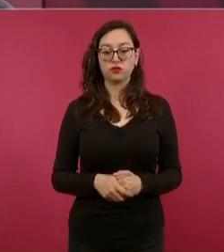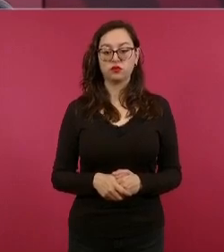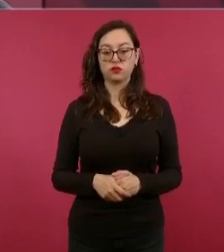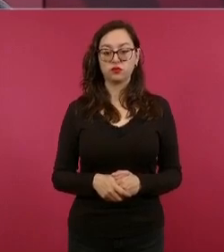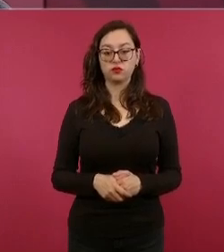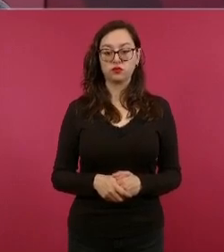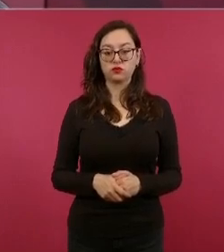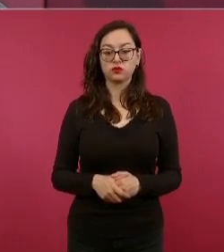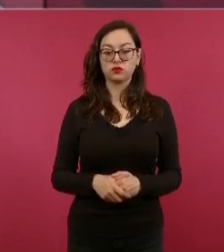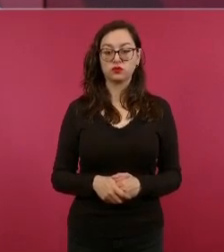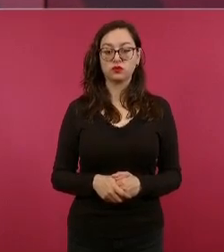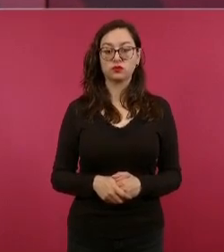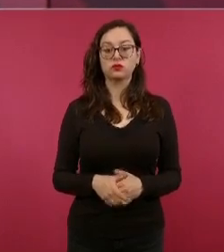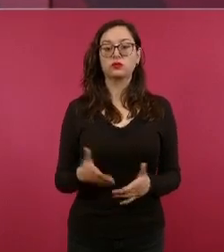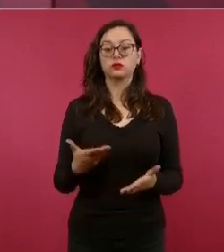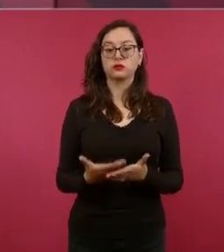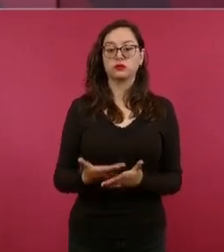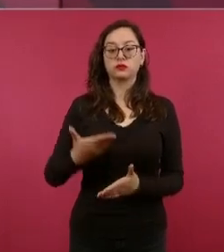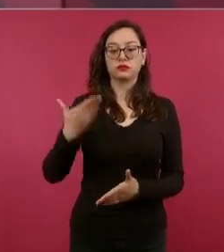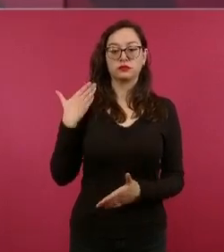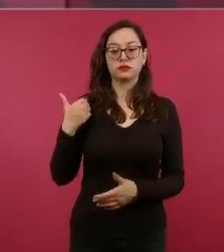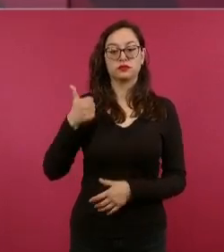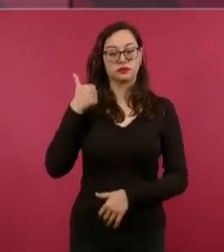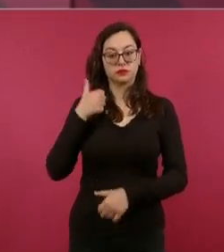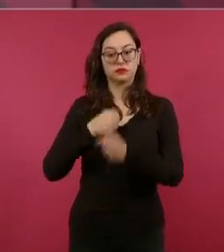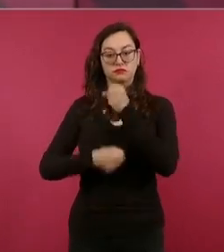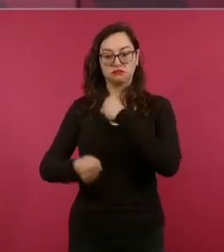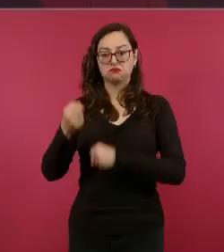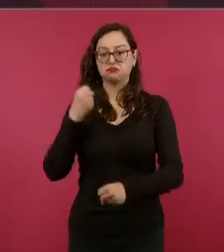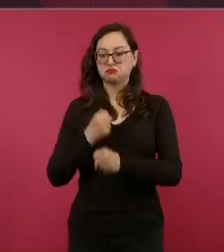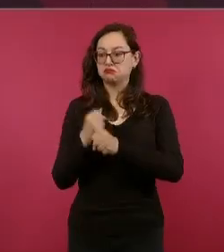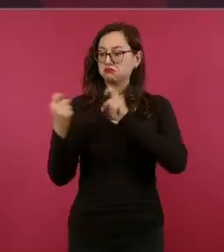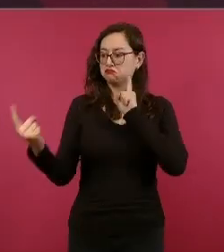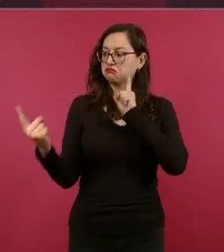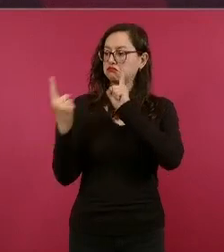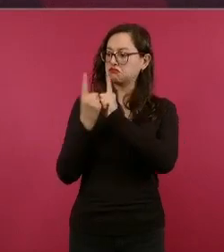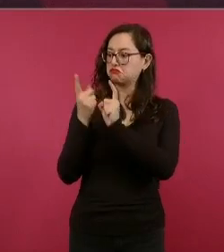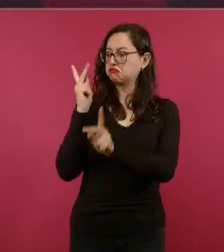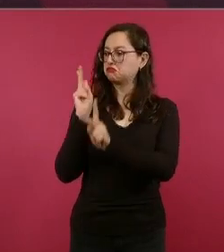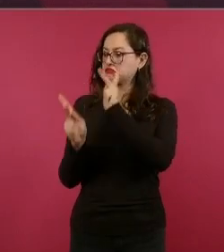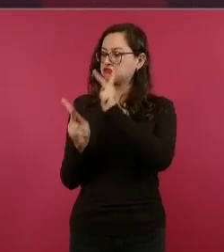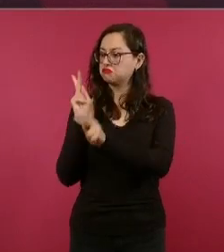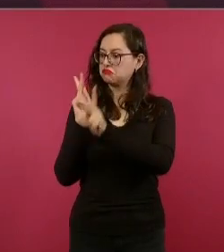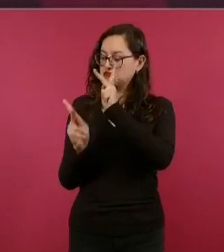cuando entré a la presidencia platicamos y él se fue